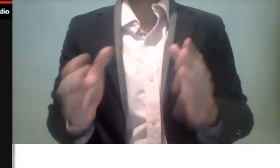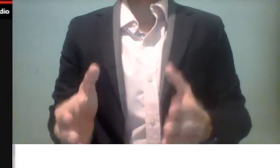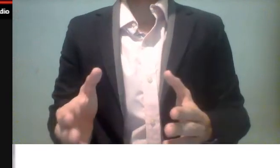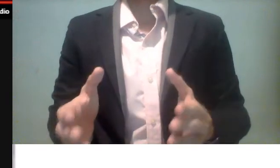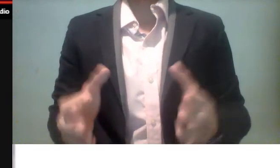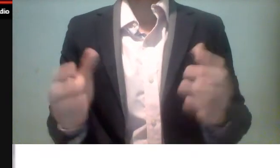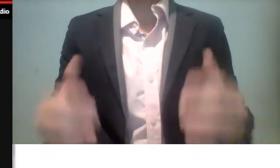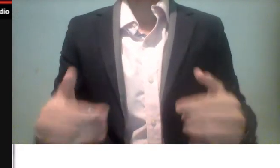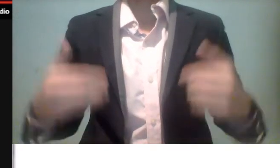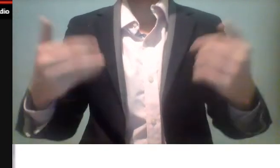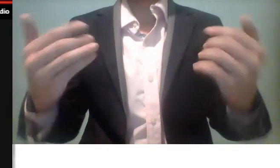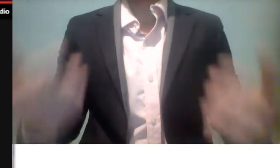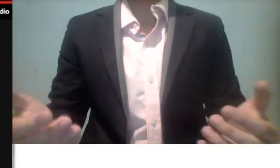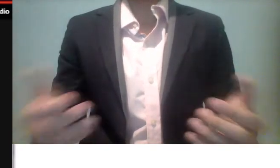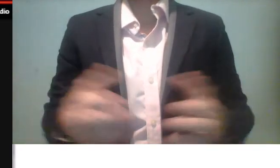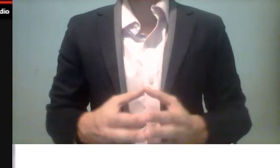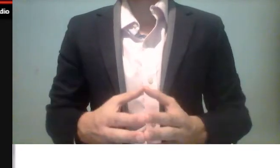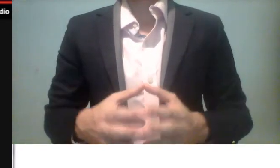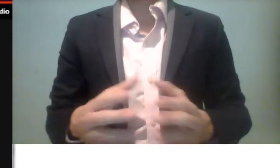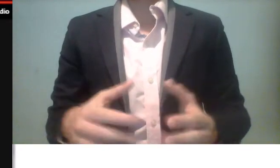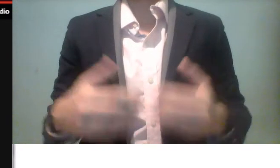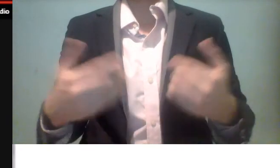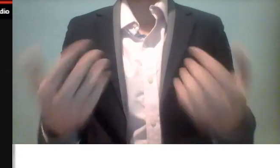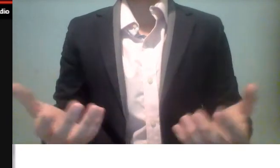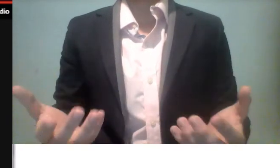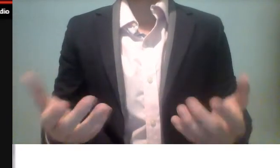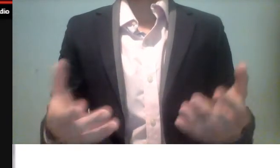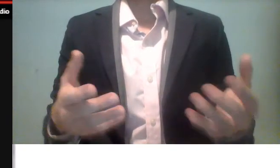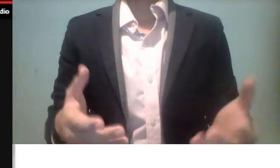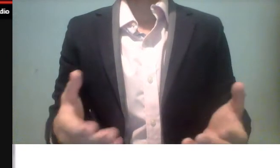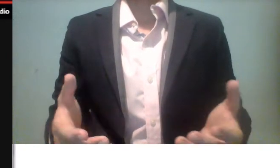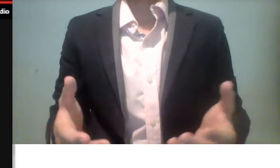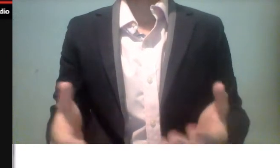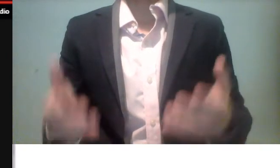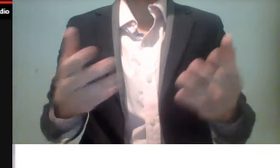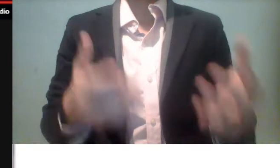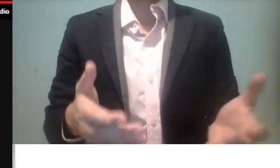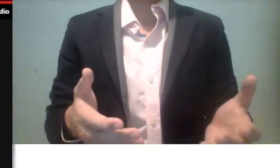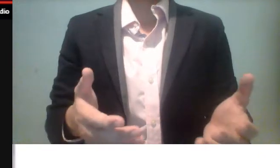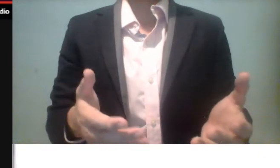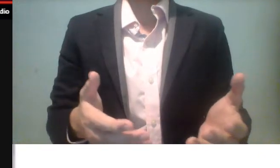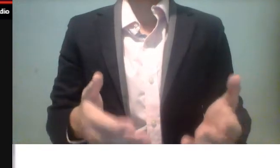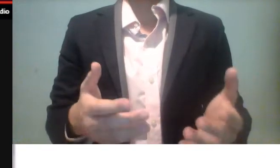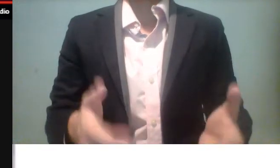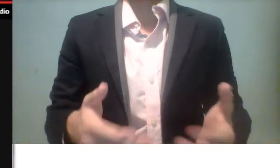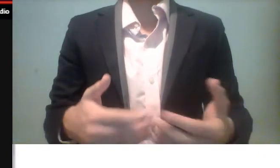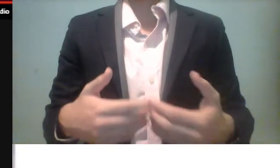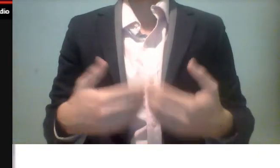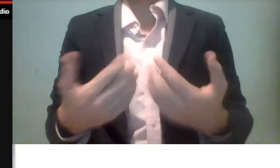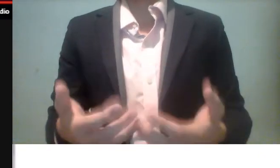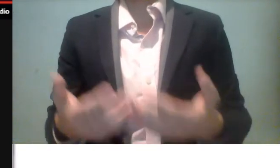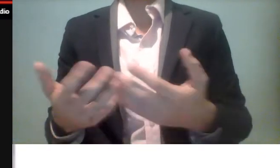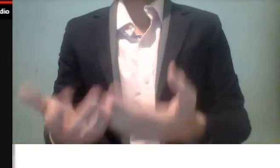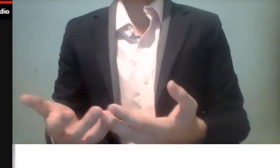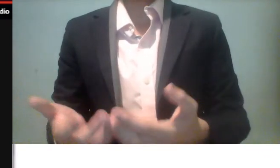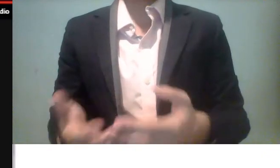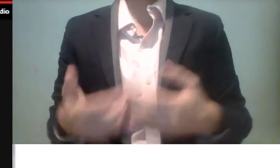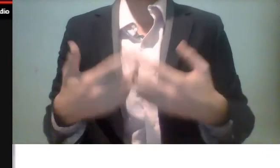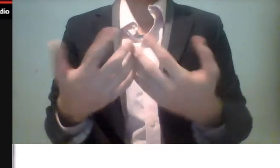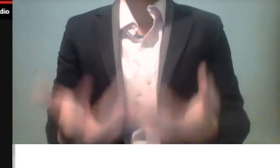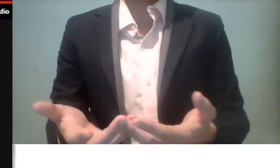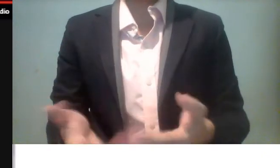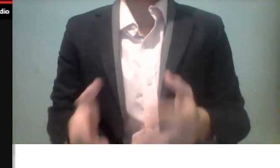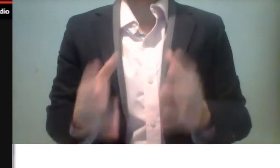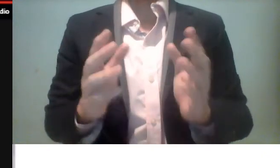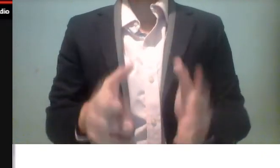nos indica que bueno, existen datos contundentes que pueden llevar al tema de que pues estas personas hicieron actividades ilegales y regulares.